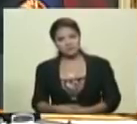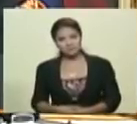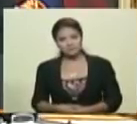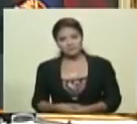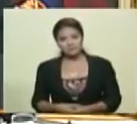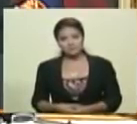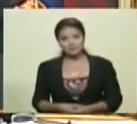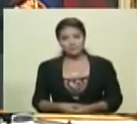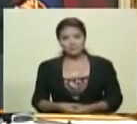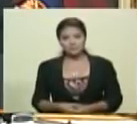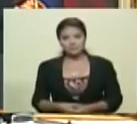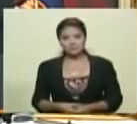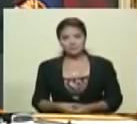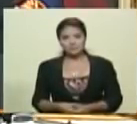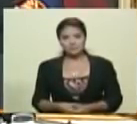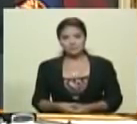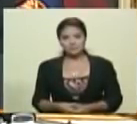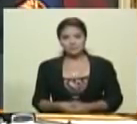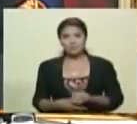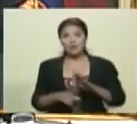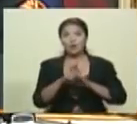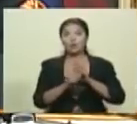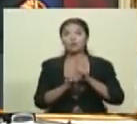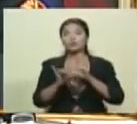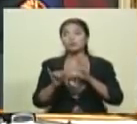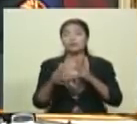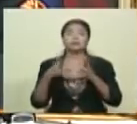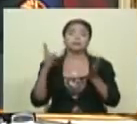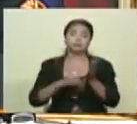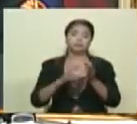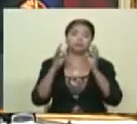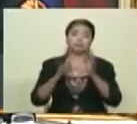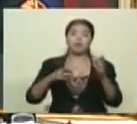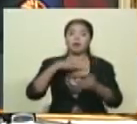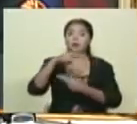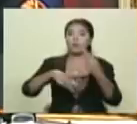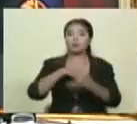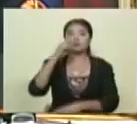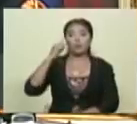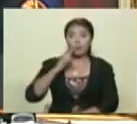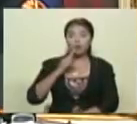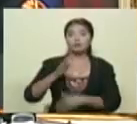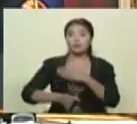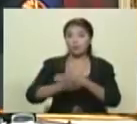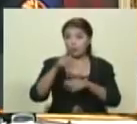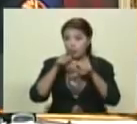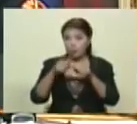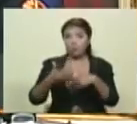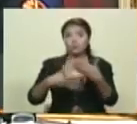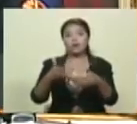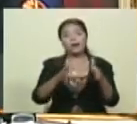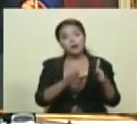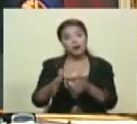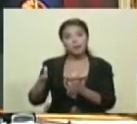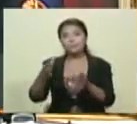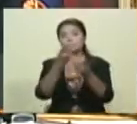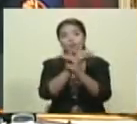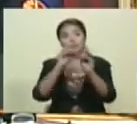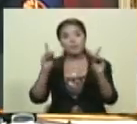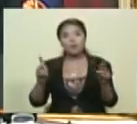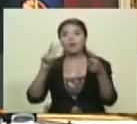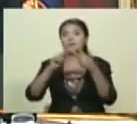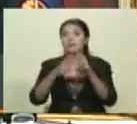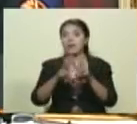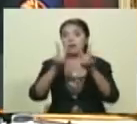¿Ah? La constituyente es la mayor garantía de que la revolución bolivariana se mantenga en el camino de la democracia, de la paz